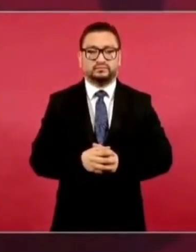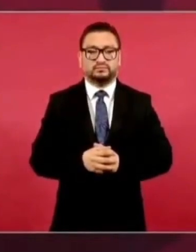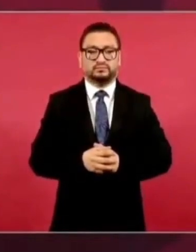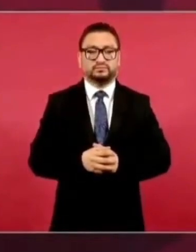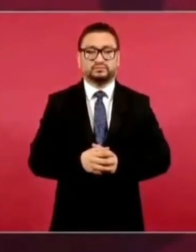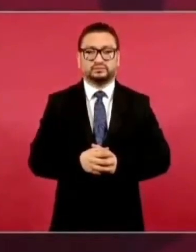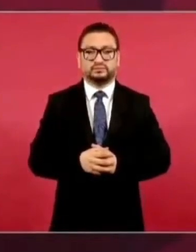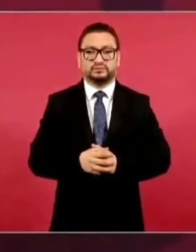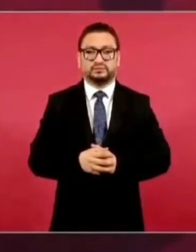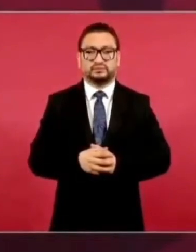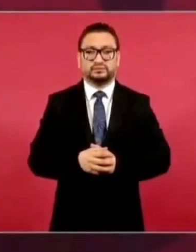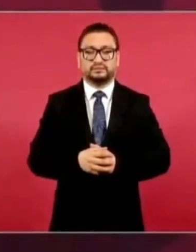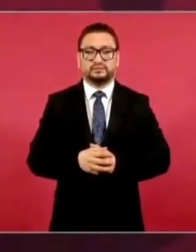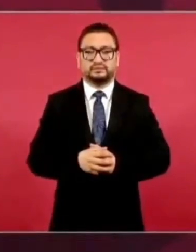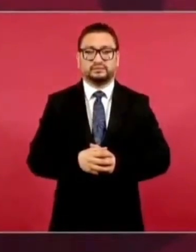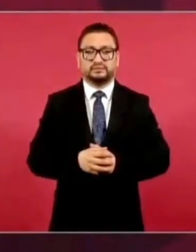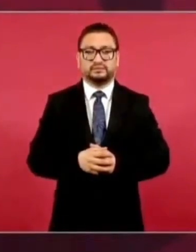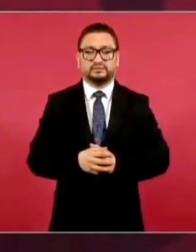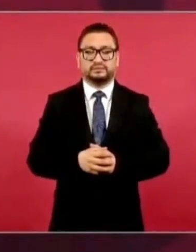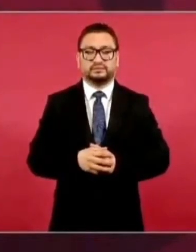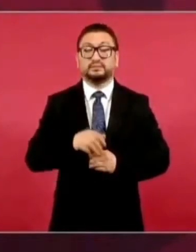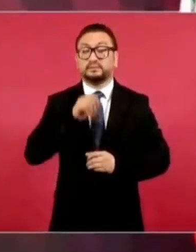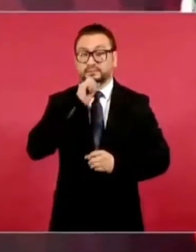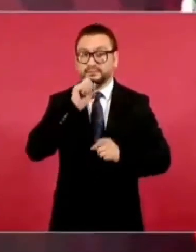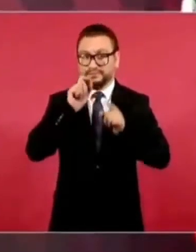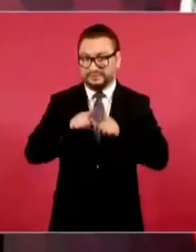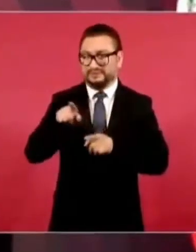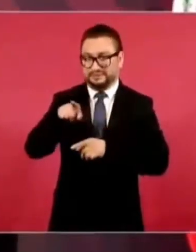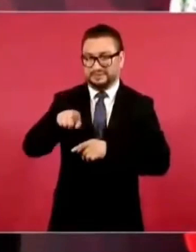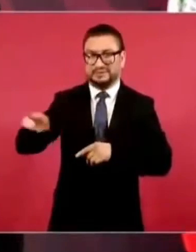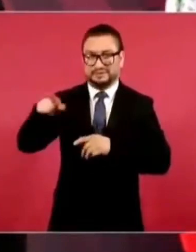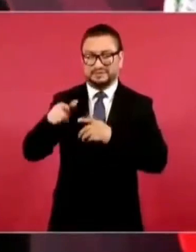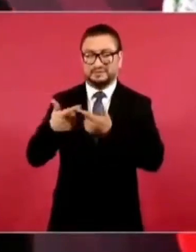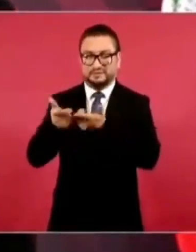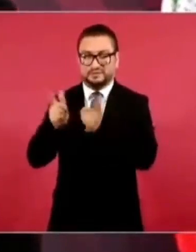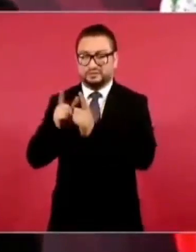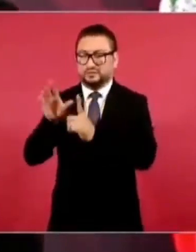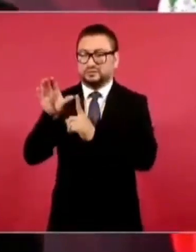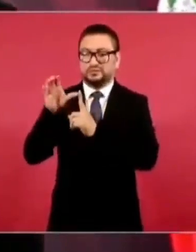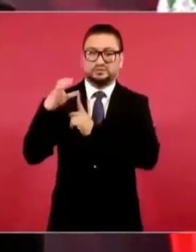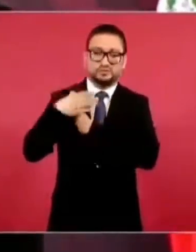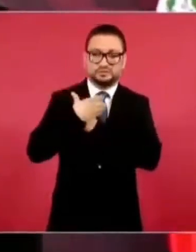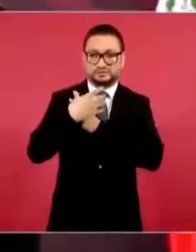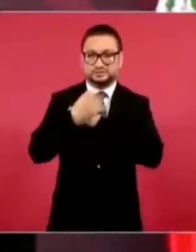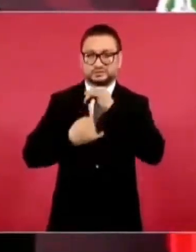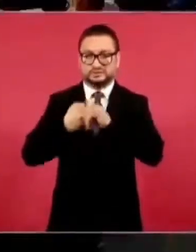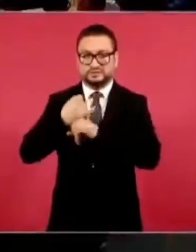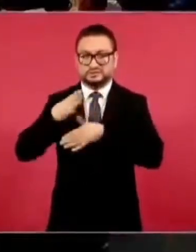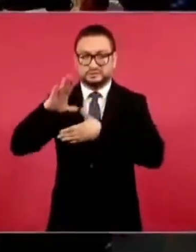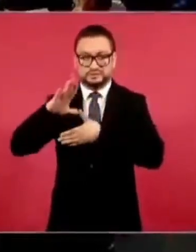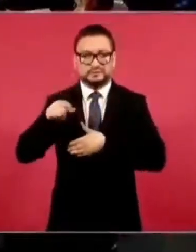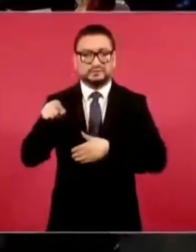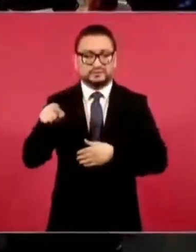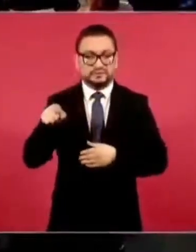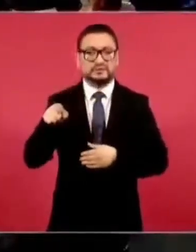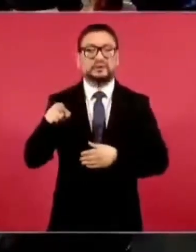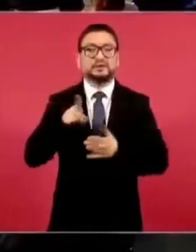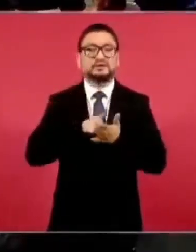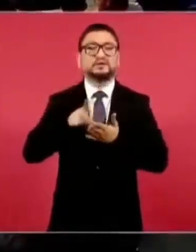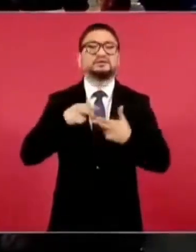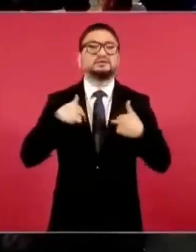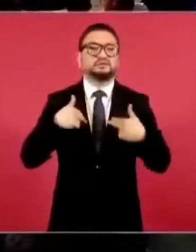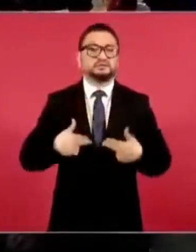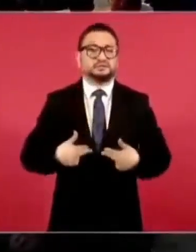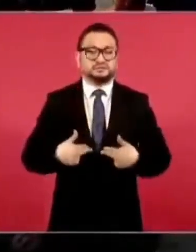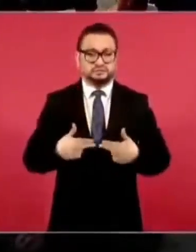estos mismos de la Comisión Interamericana de Derechos